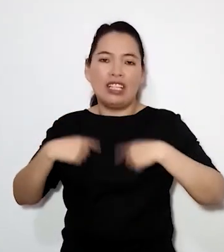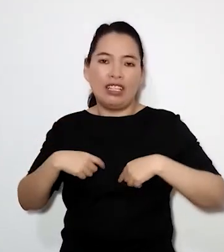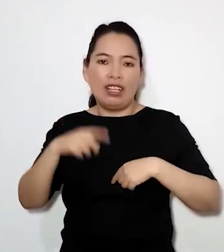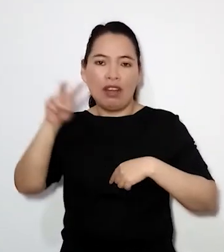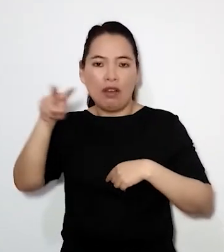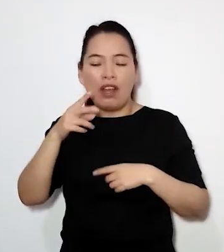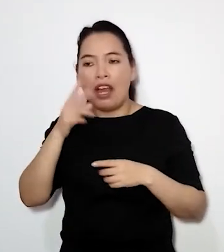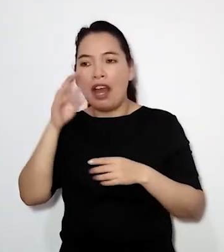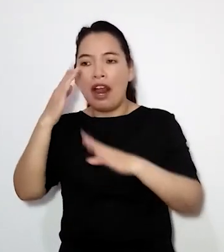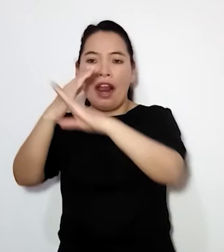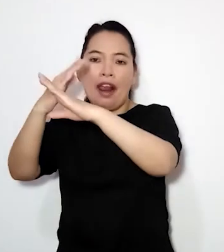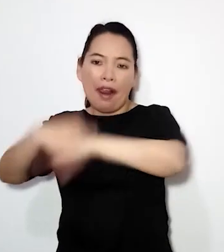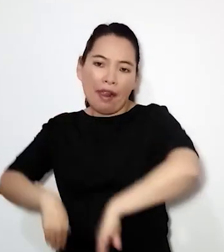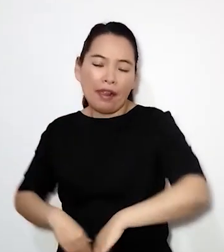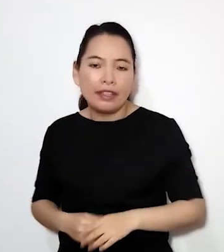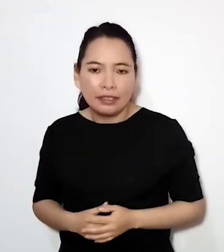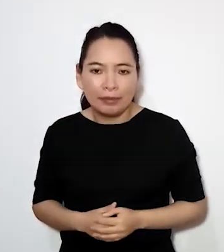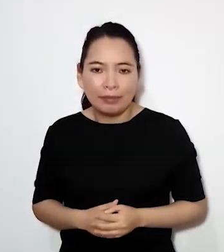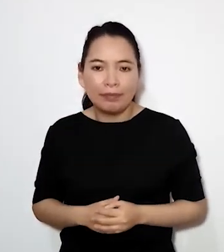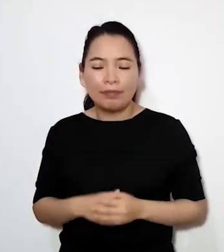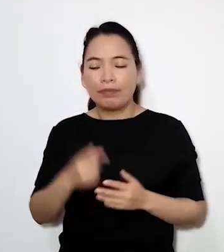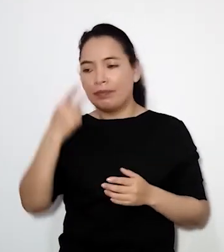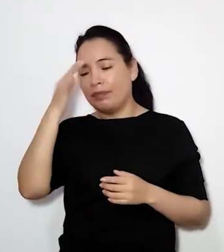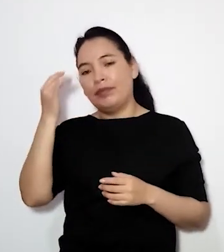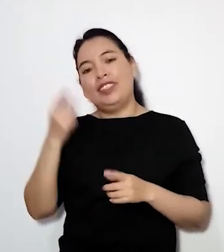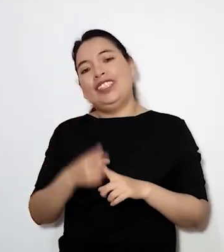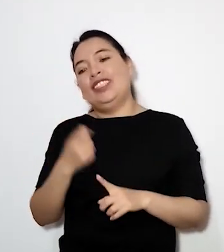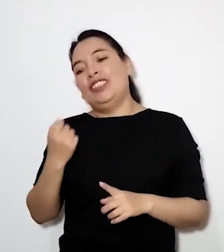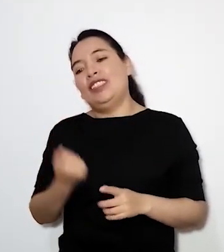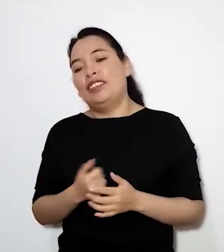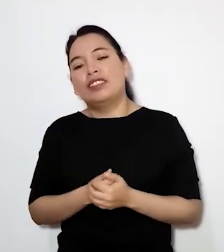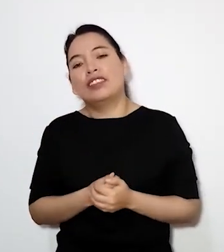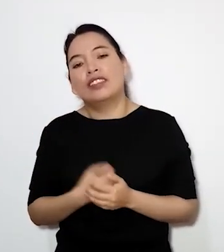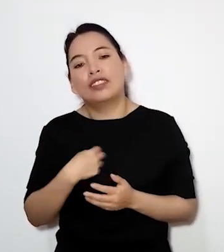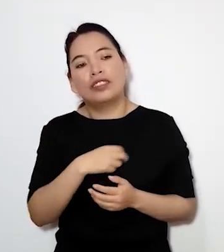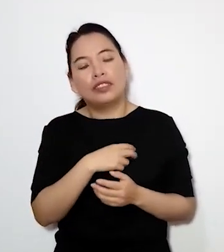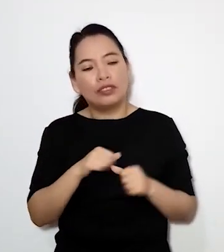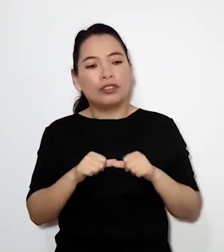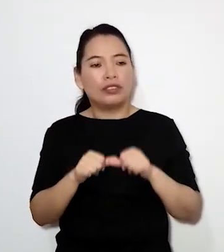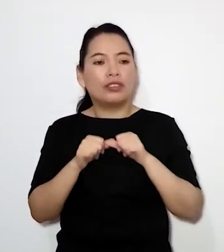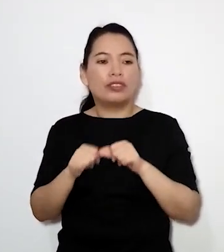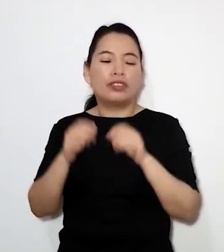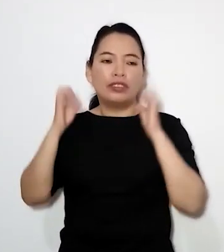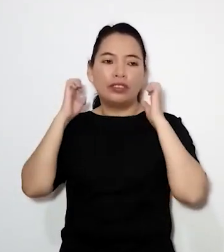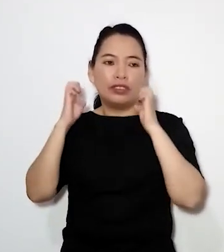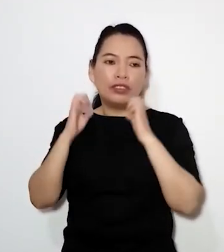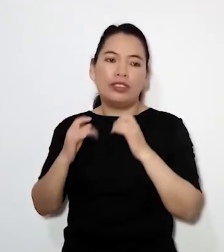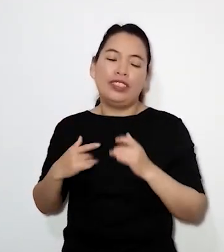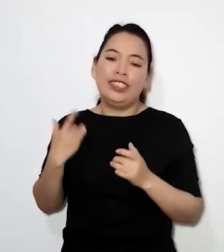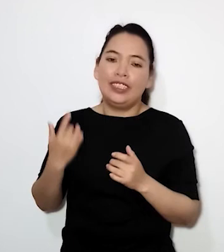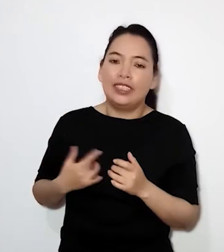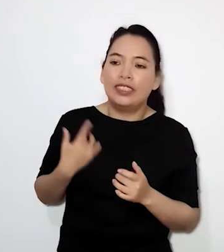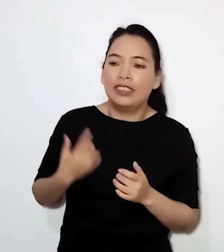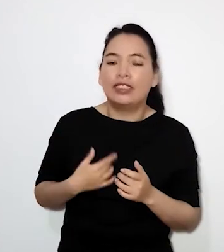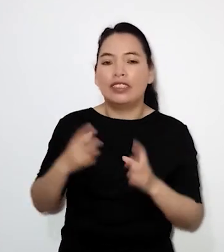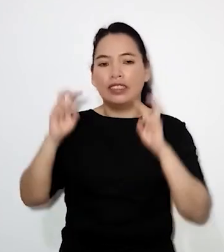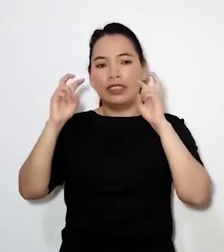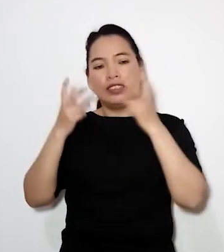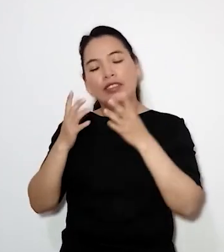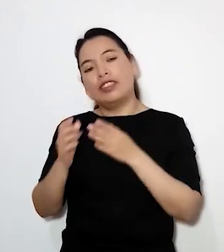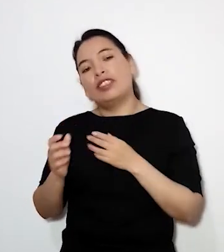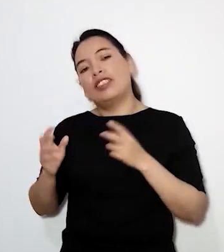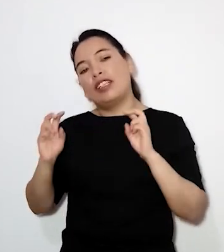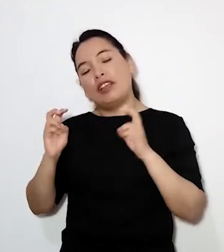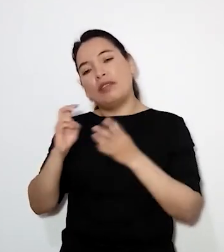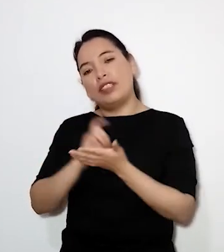reflexión y que se ha realizado una educación de sensibilización sobre la discapacidad, es posible disipar